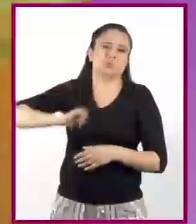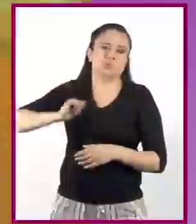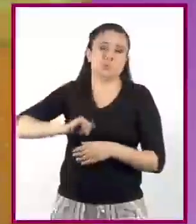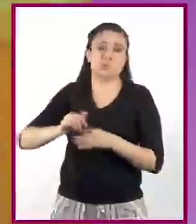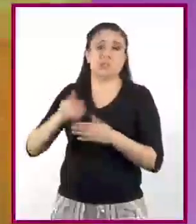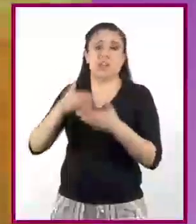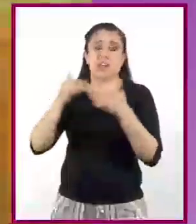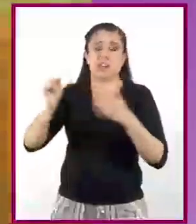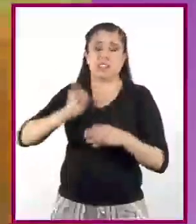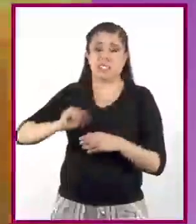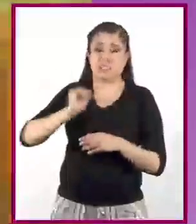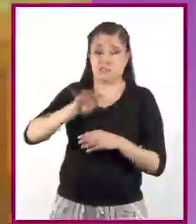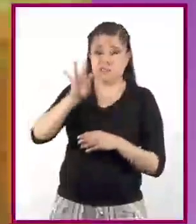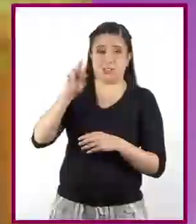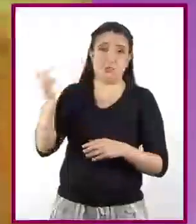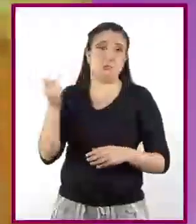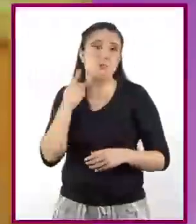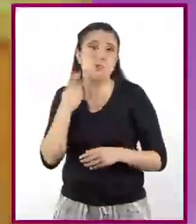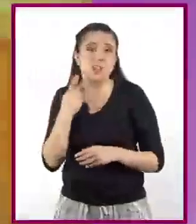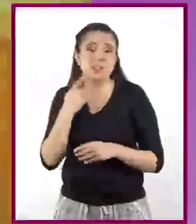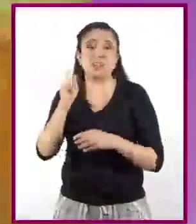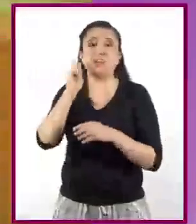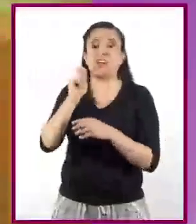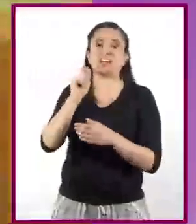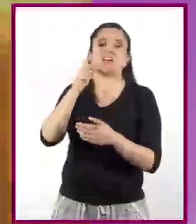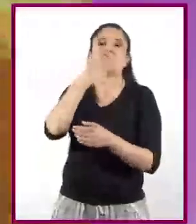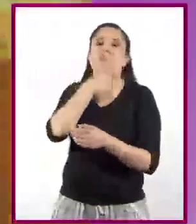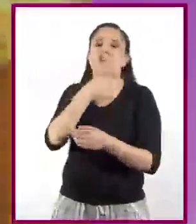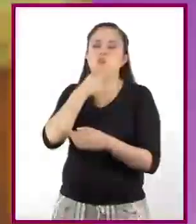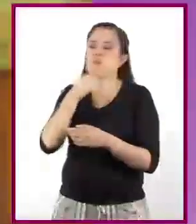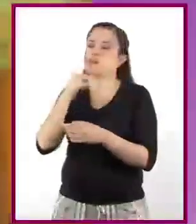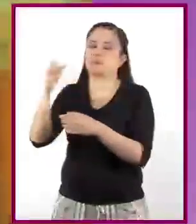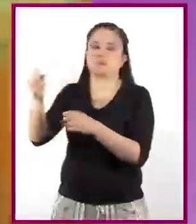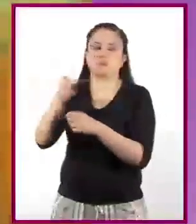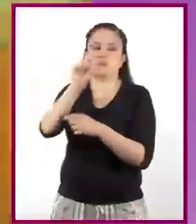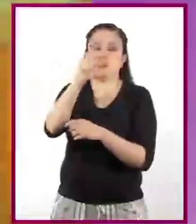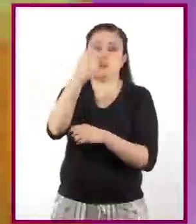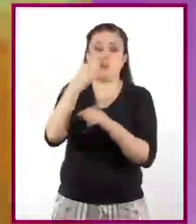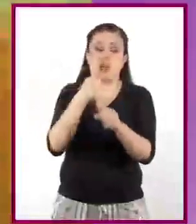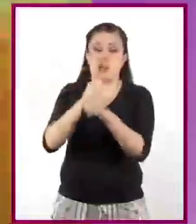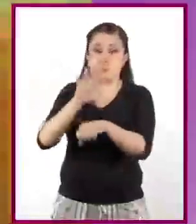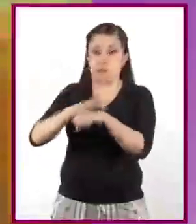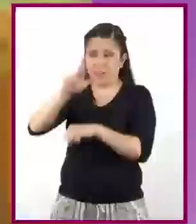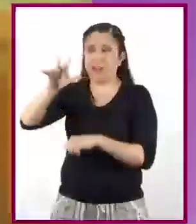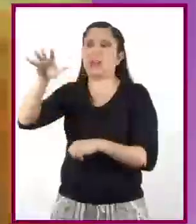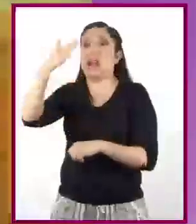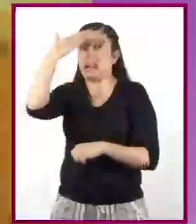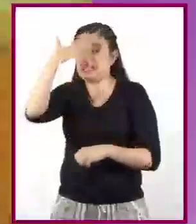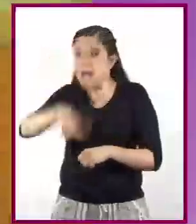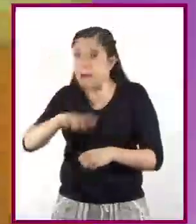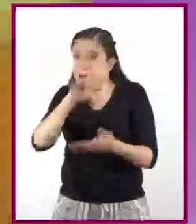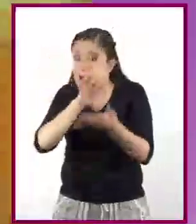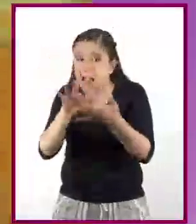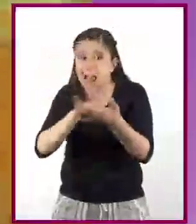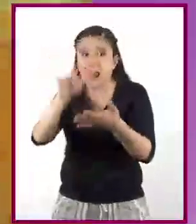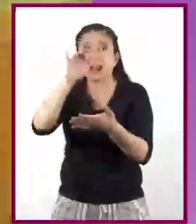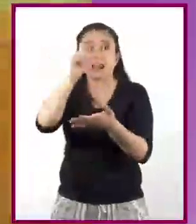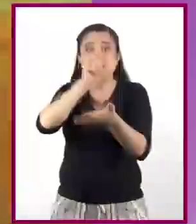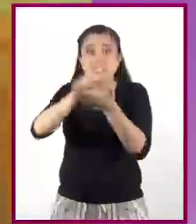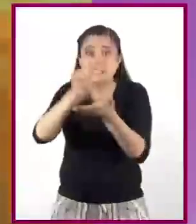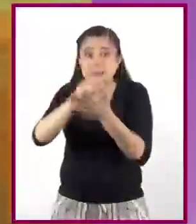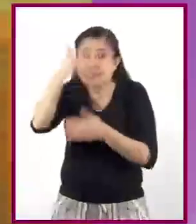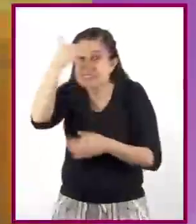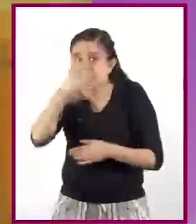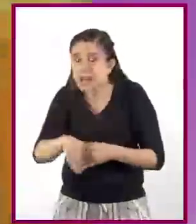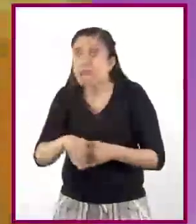siglo XIX normalmente estaba reservada a los varones mayores de 21 años que sabían leer y escribir, ¿no? Y que a su